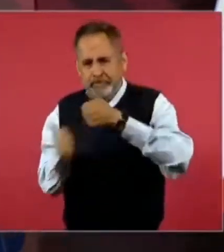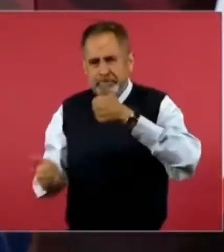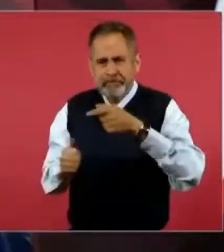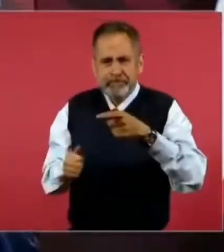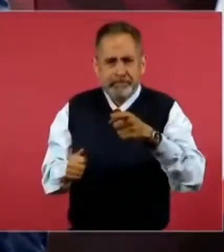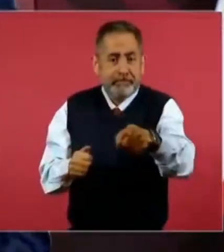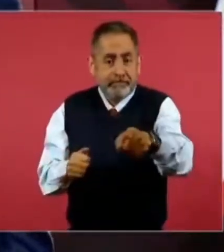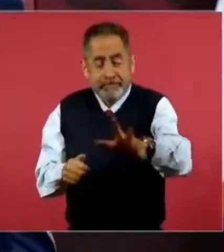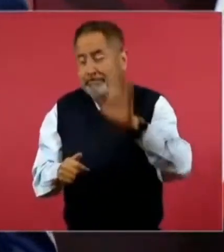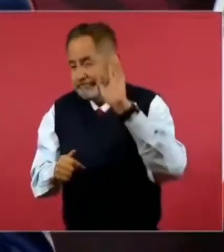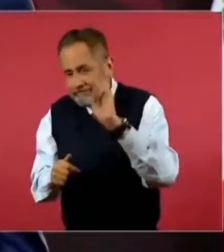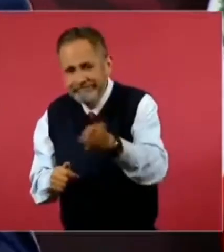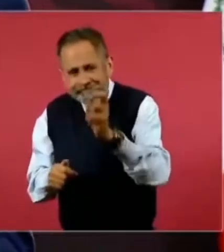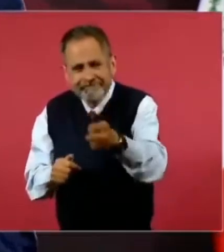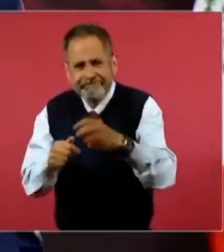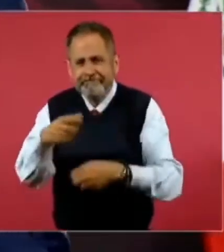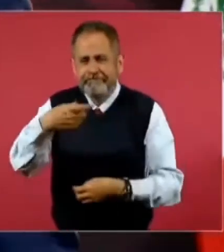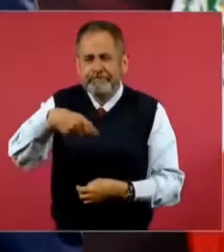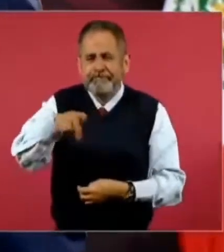Cuadri.